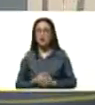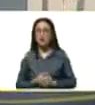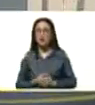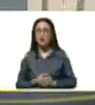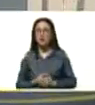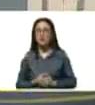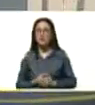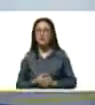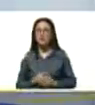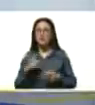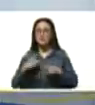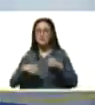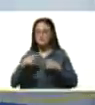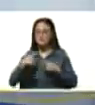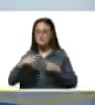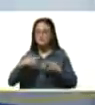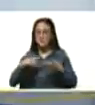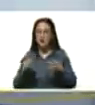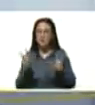aparatos nuevos,